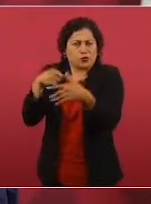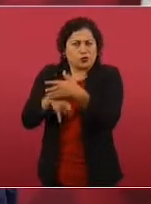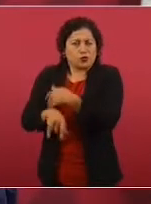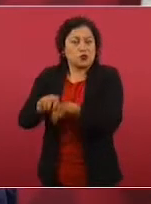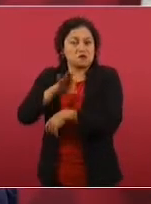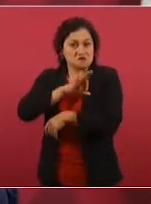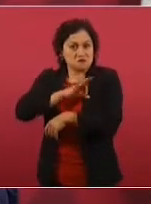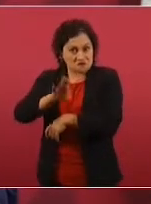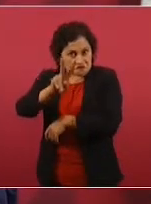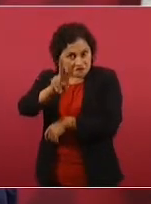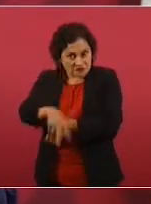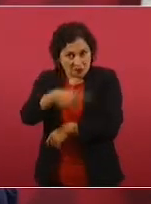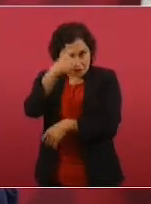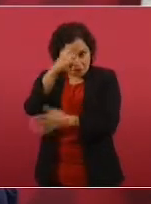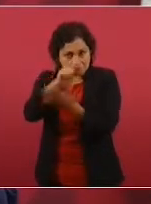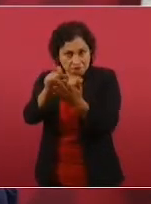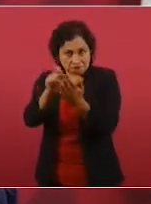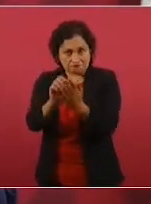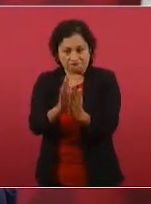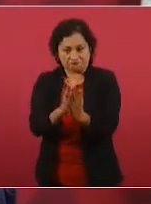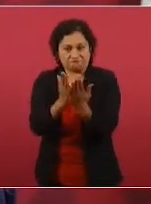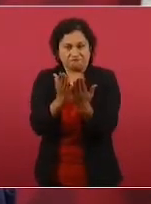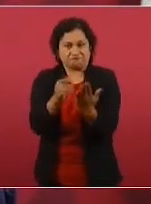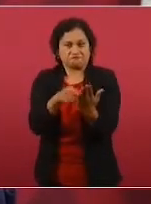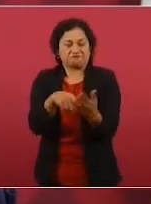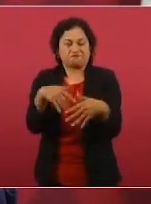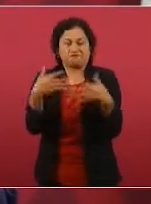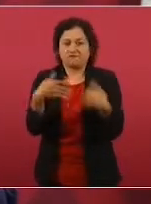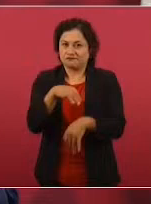de cómo se pelean